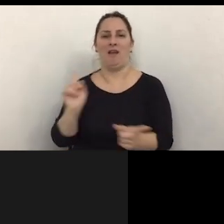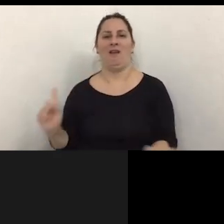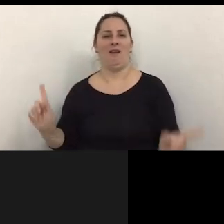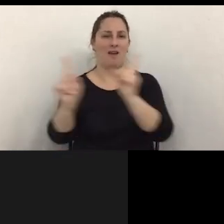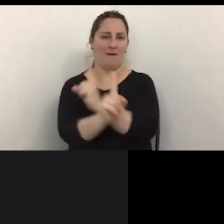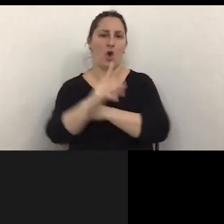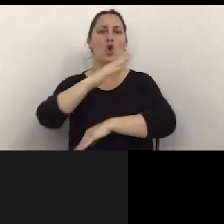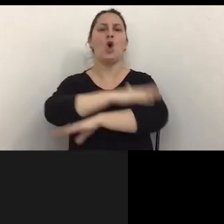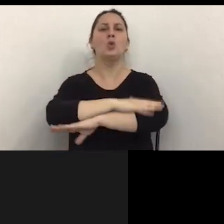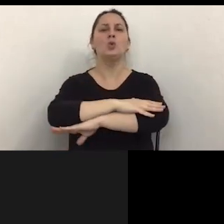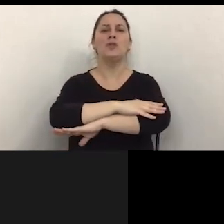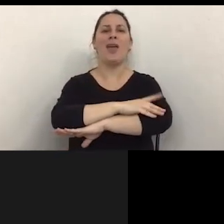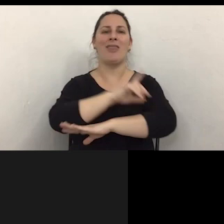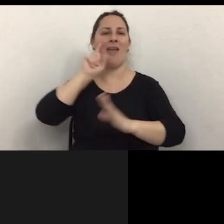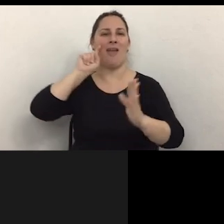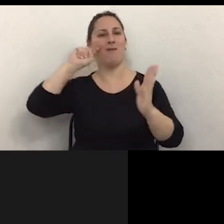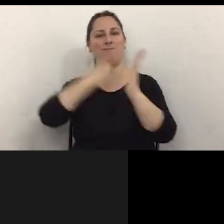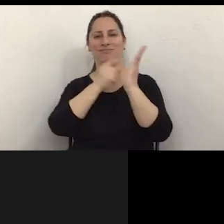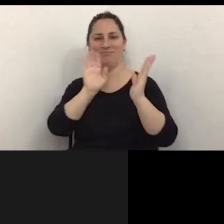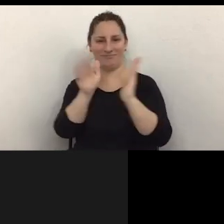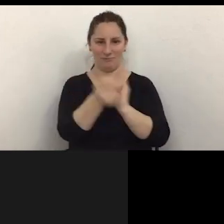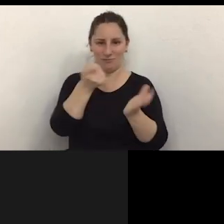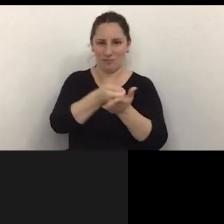porque son muy distintos los delitos.